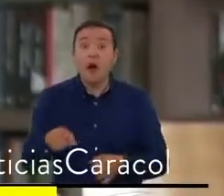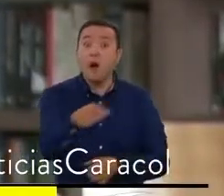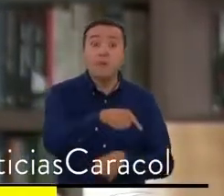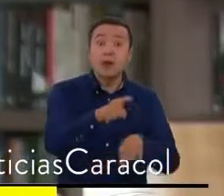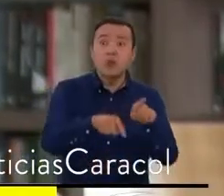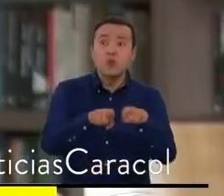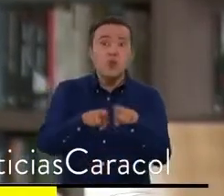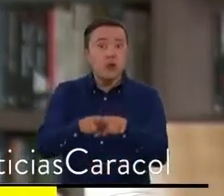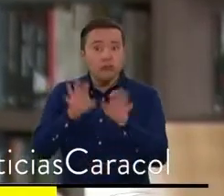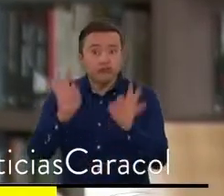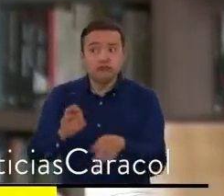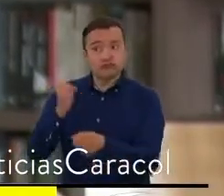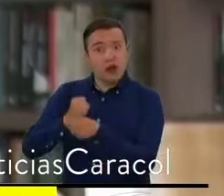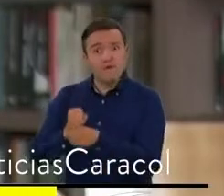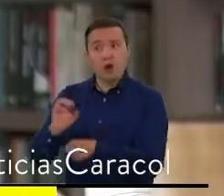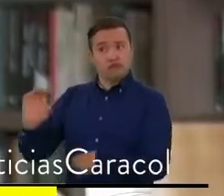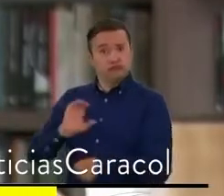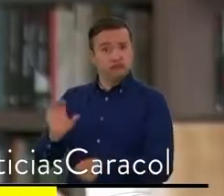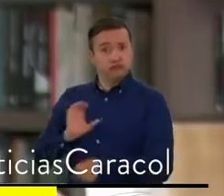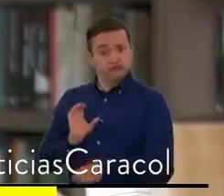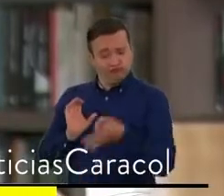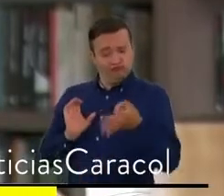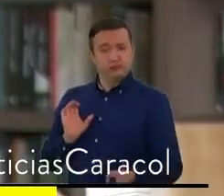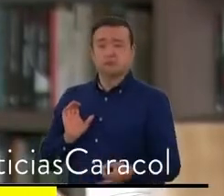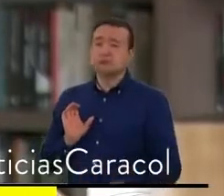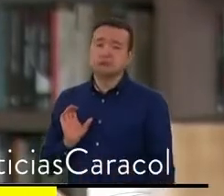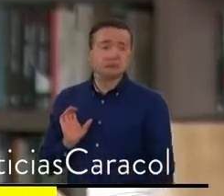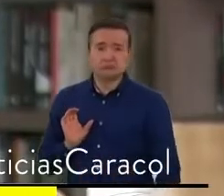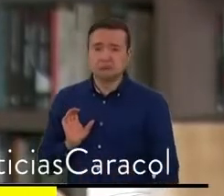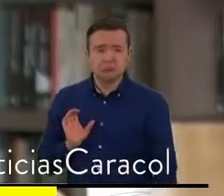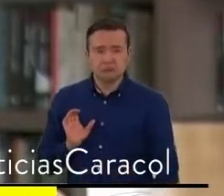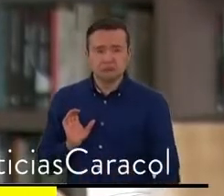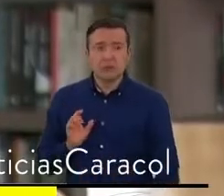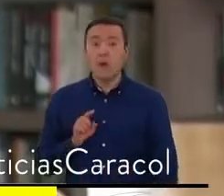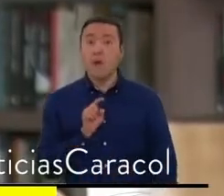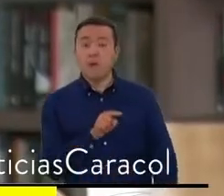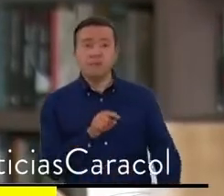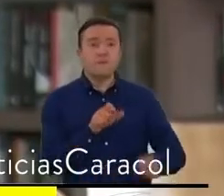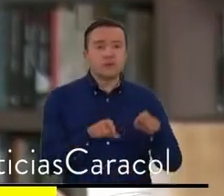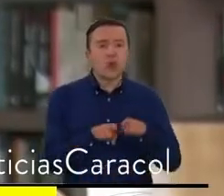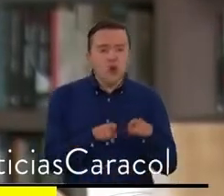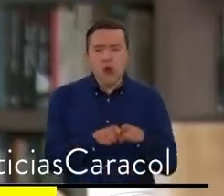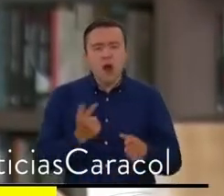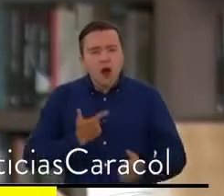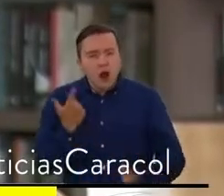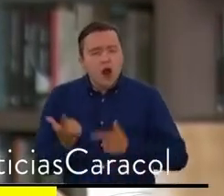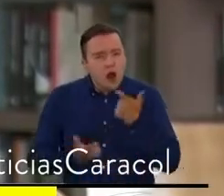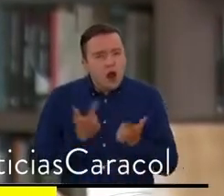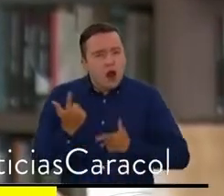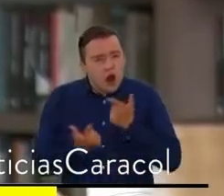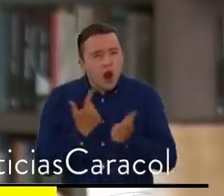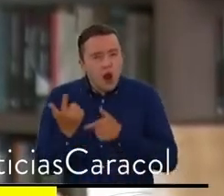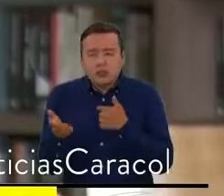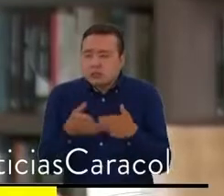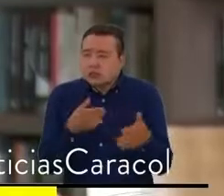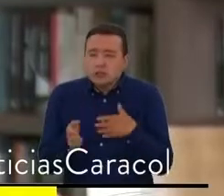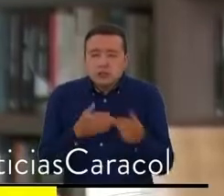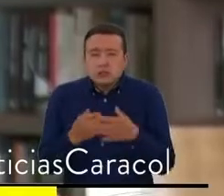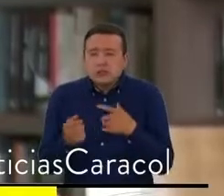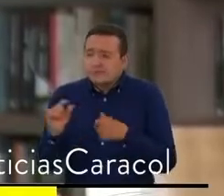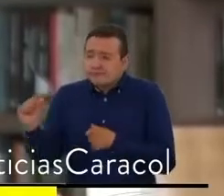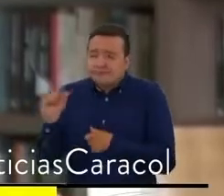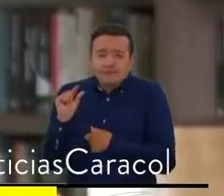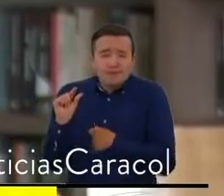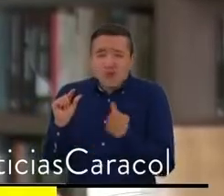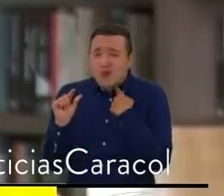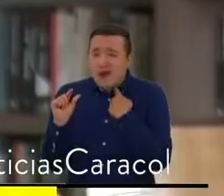ingresos dignos. Hay gente que está tratando de sobrevivir con ingresos que no alcanzan